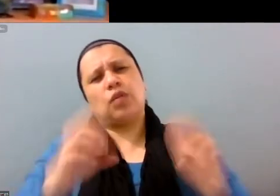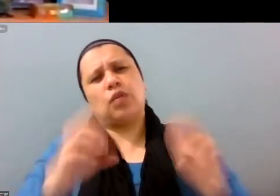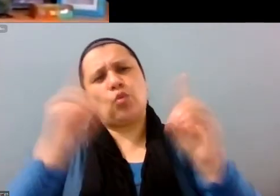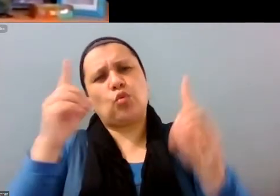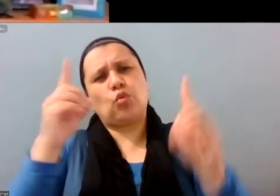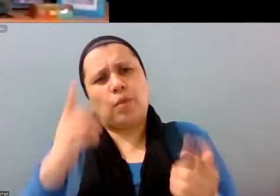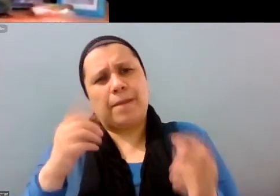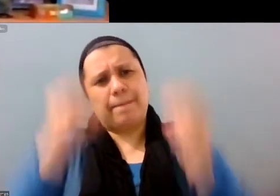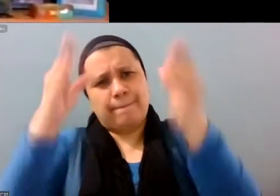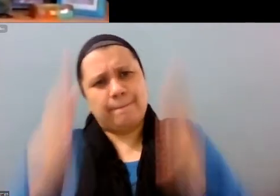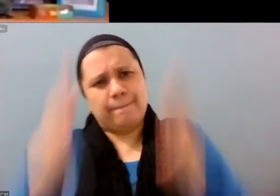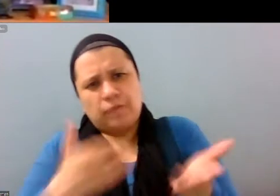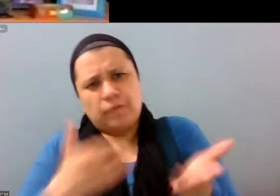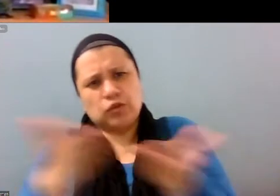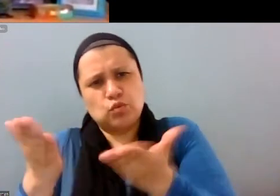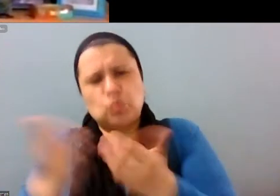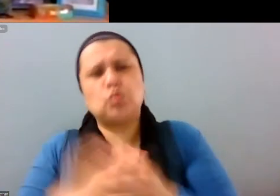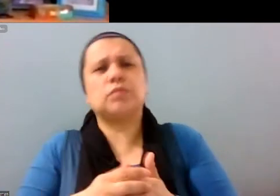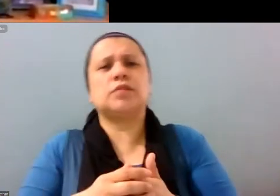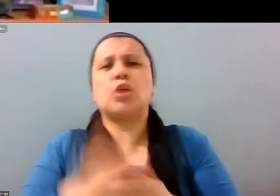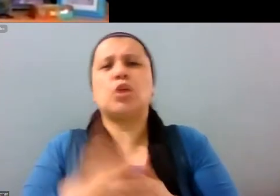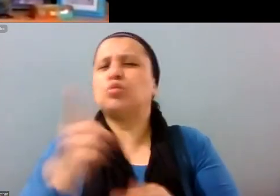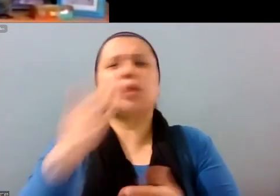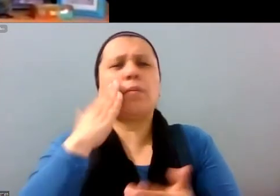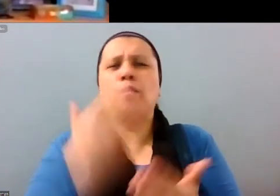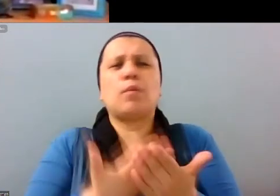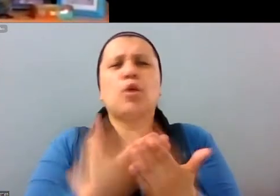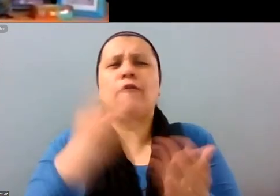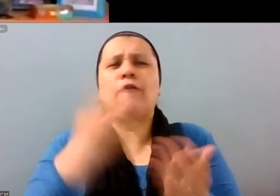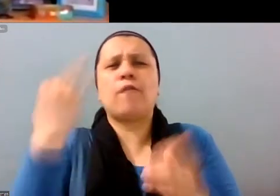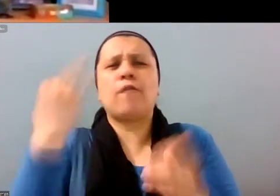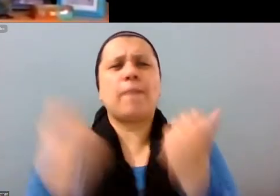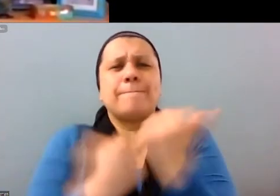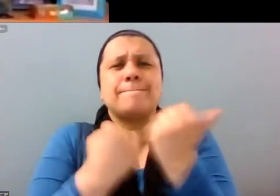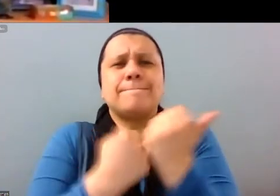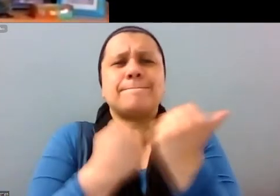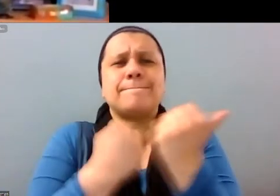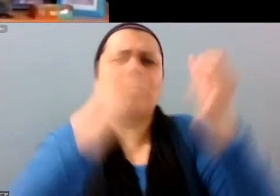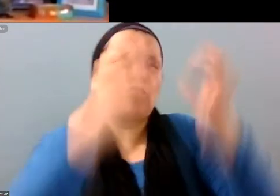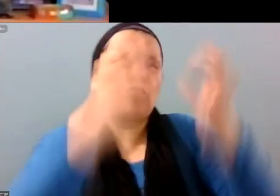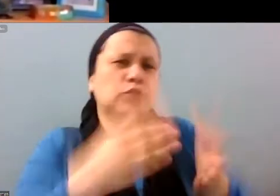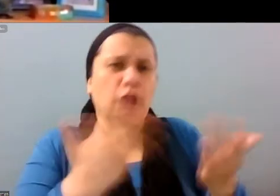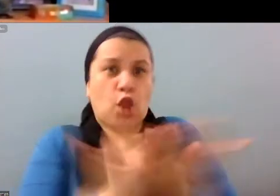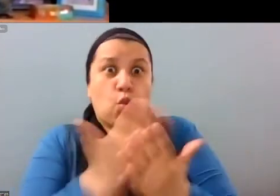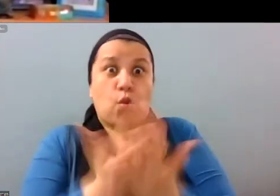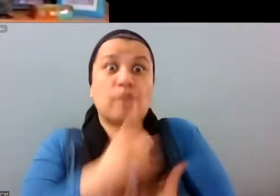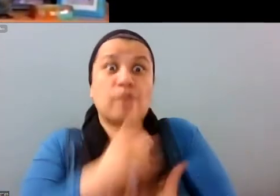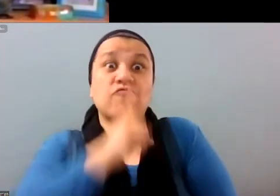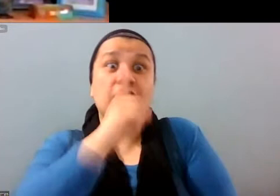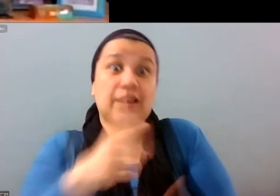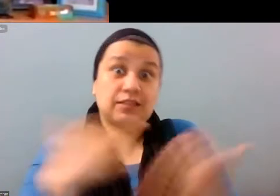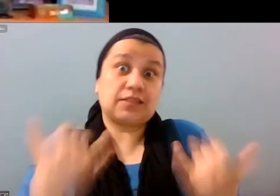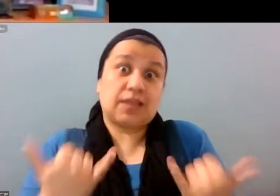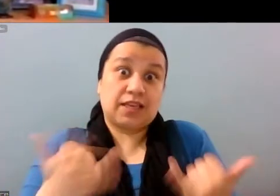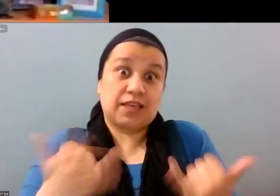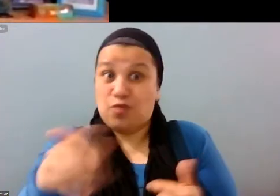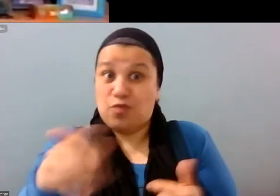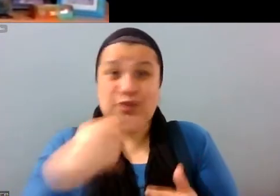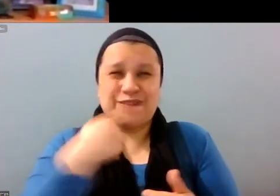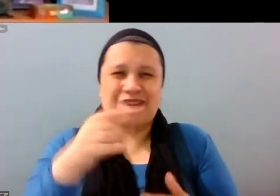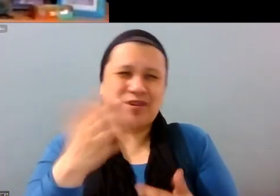qué propuestas tienen para apoyar a los docentes en estas nuevas realidades que efectivamente como usted lo decía hace un rato